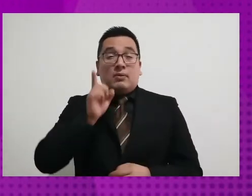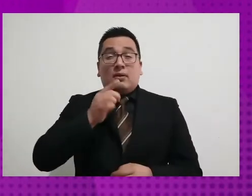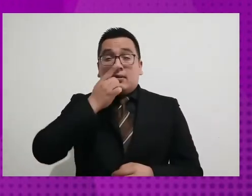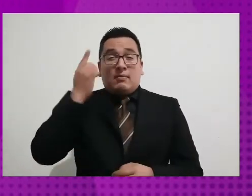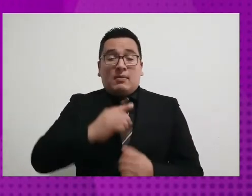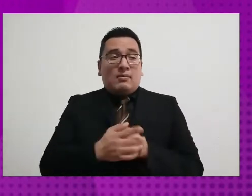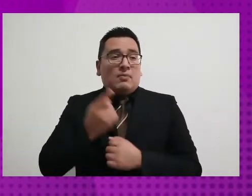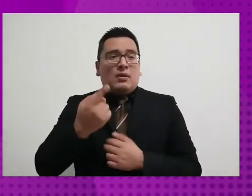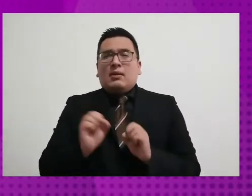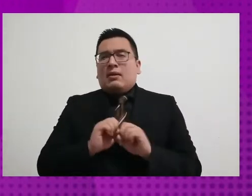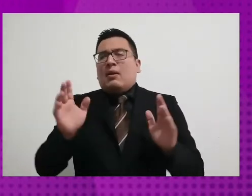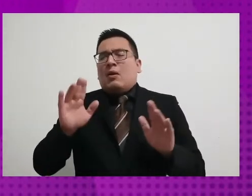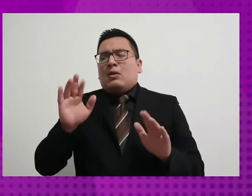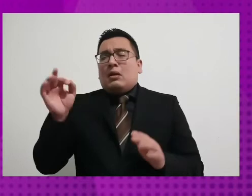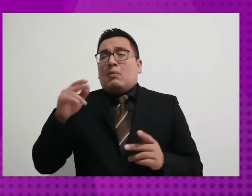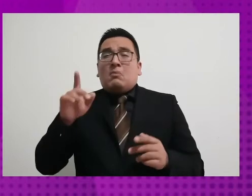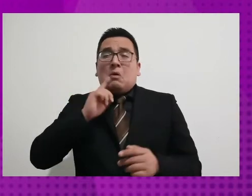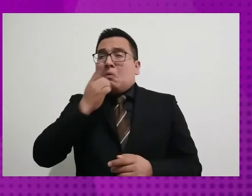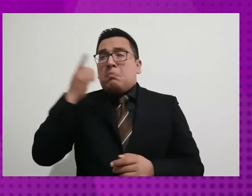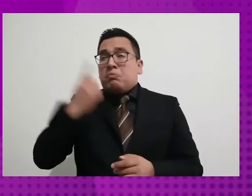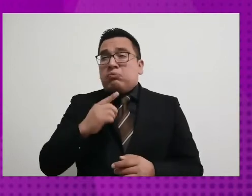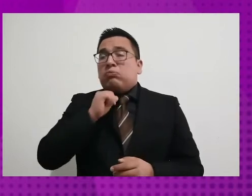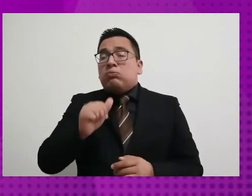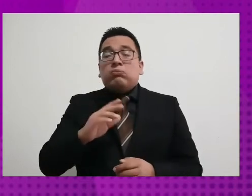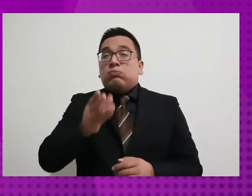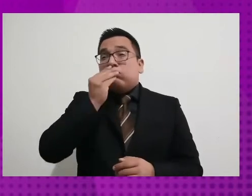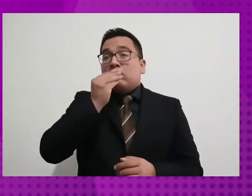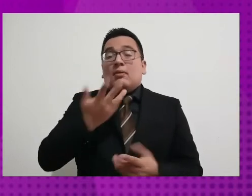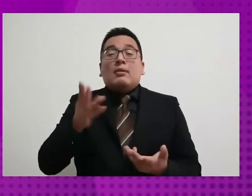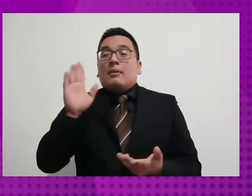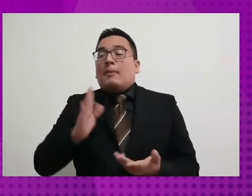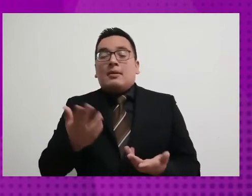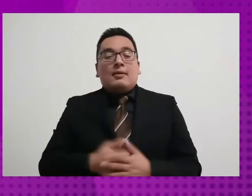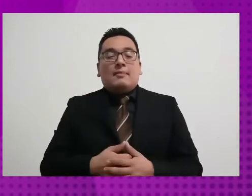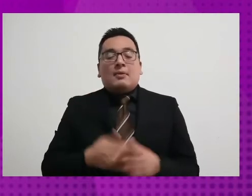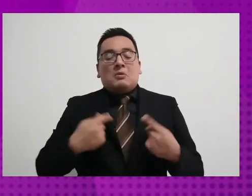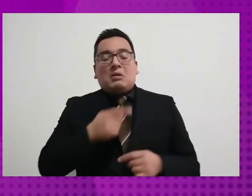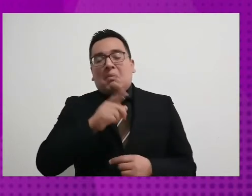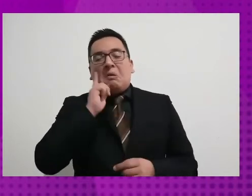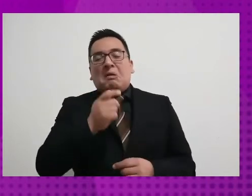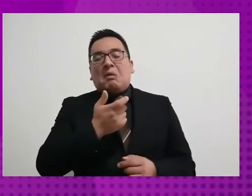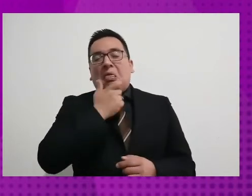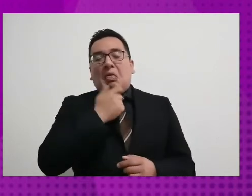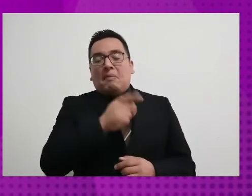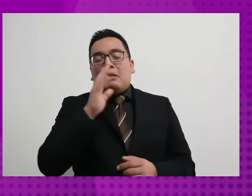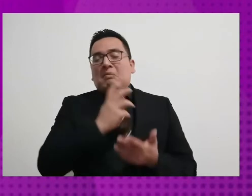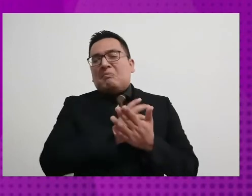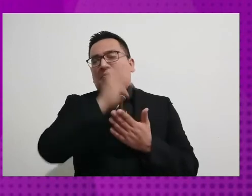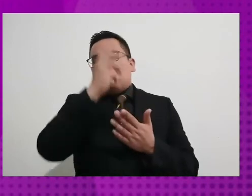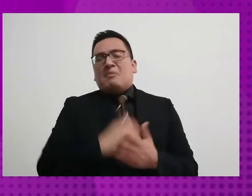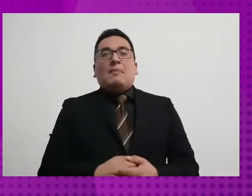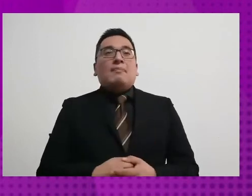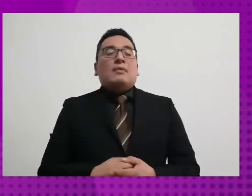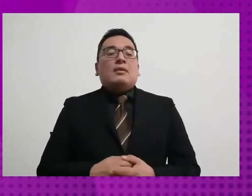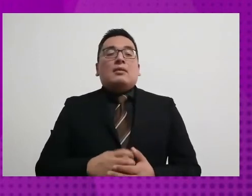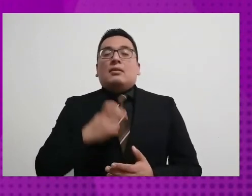denunciar, porque claramente parece que si no denunciamos los casos de violencia política no existen, las mujeres somos unas exageradas, estos casos son pues, los que se